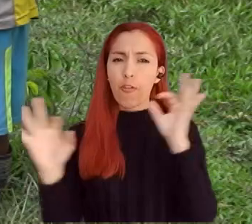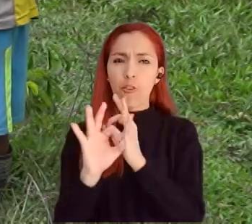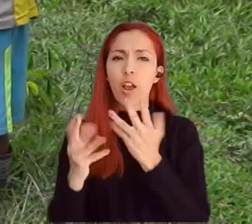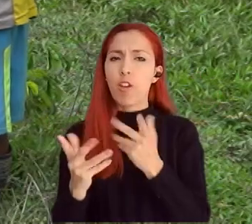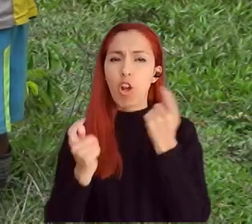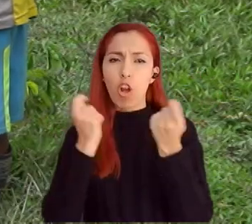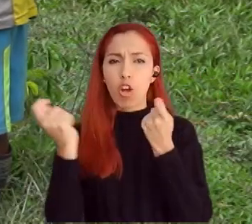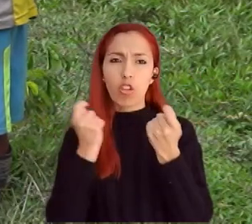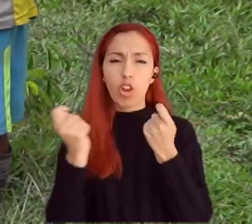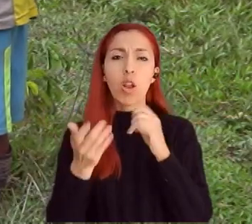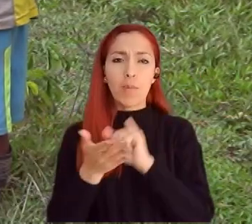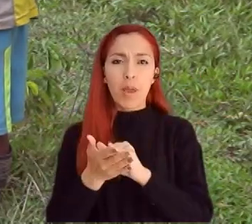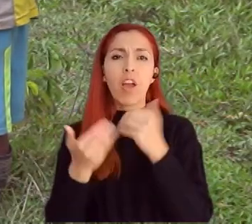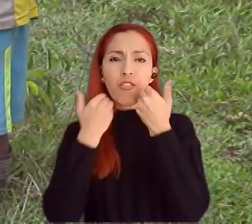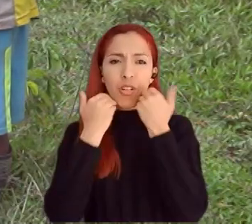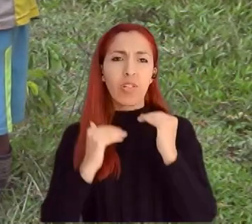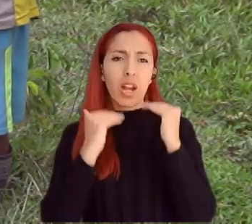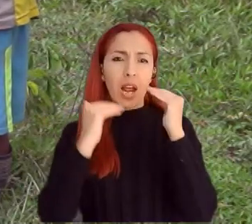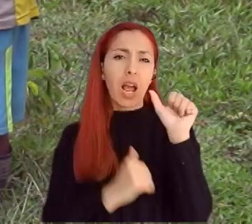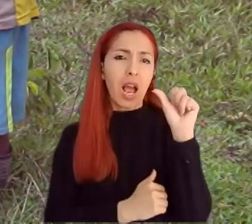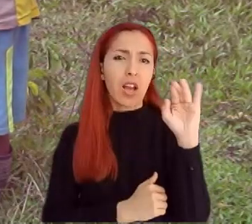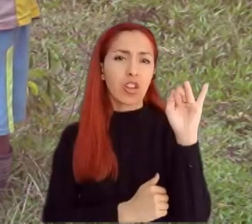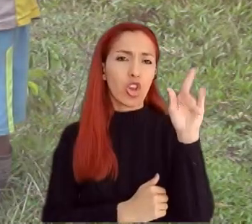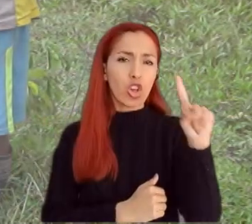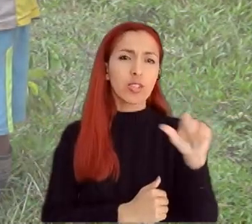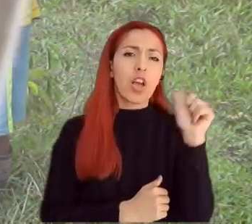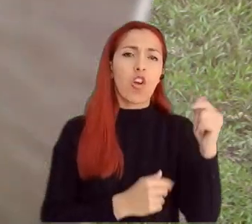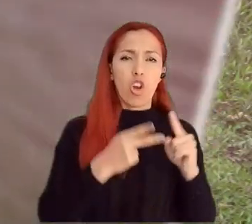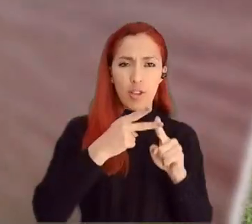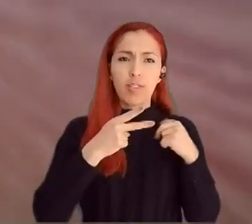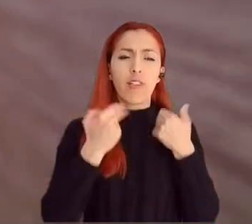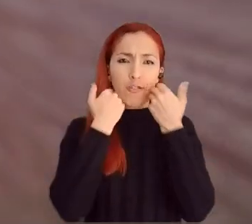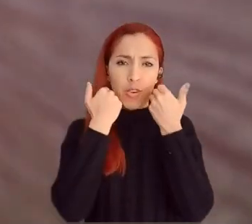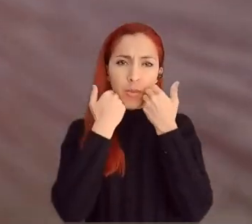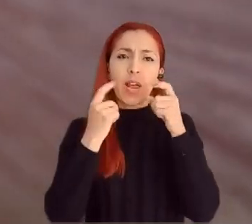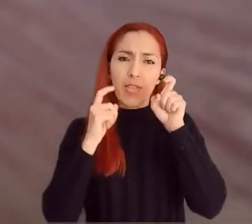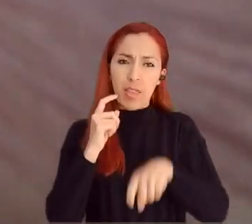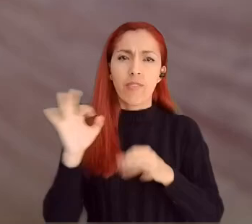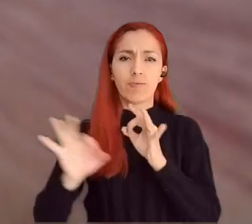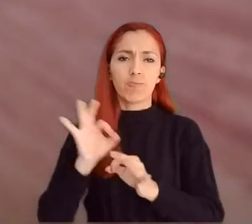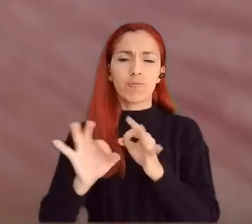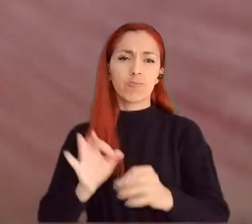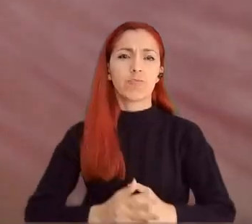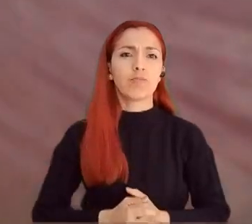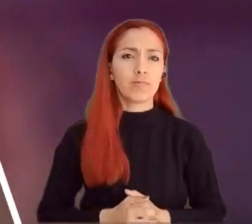en las enfermedades de control oficial como la fiebre aftosa y la brucelosis.